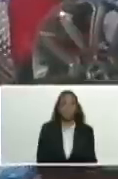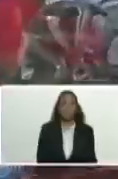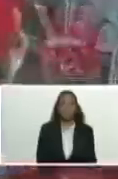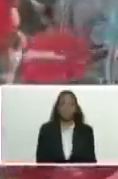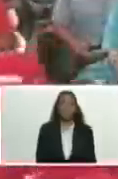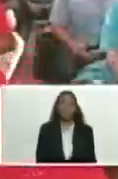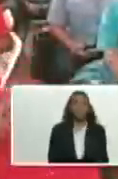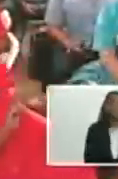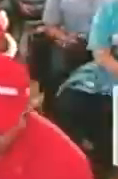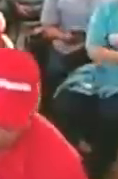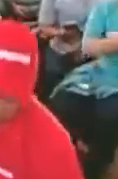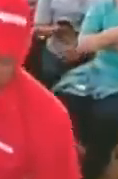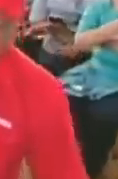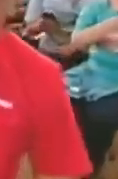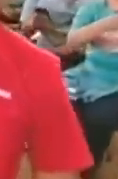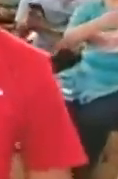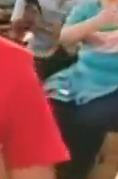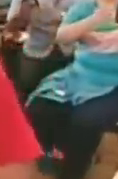No.